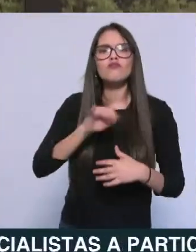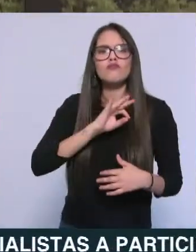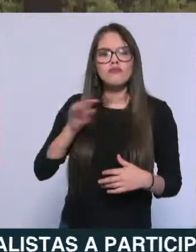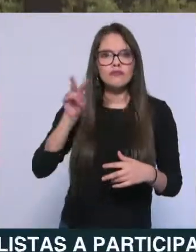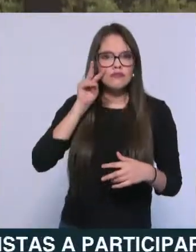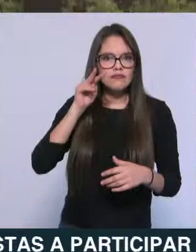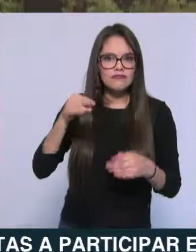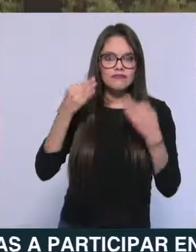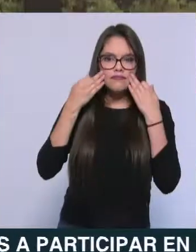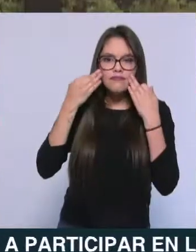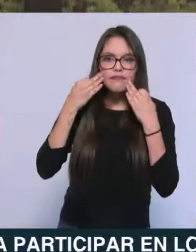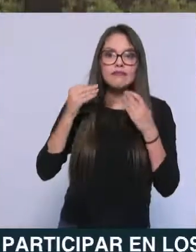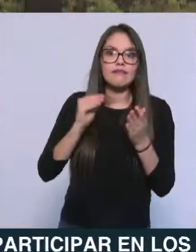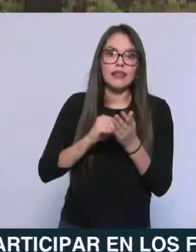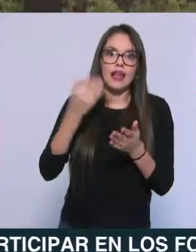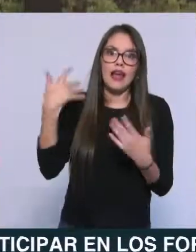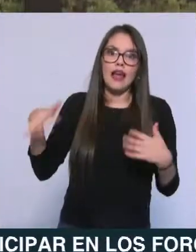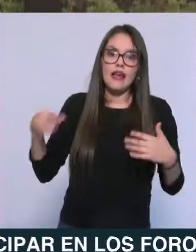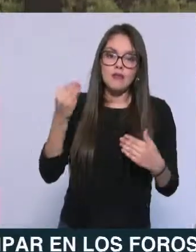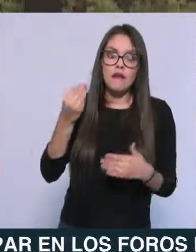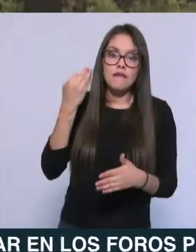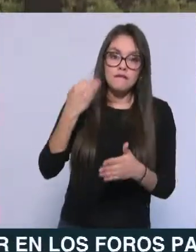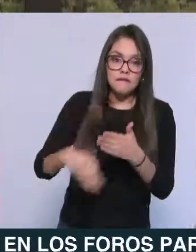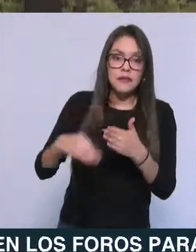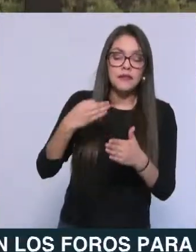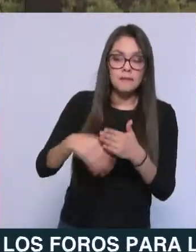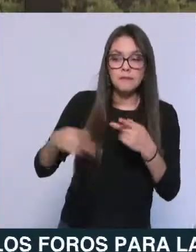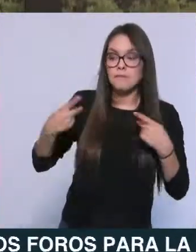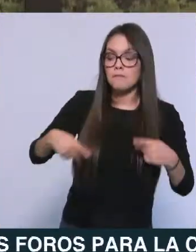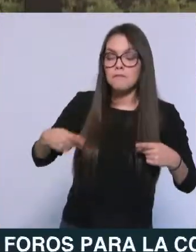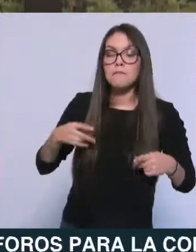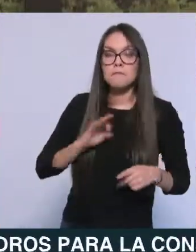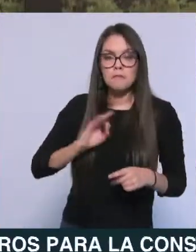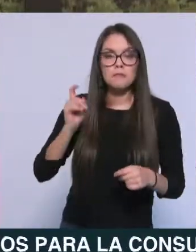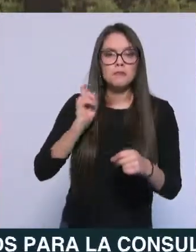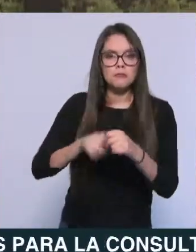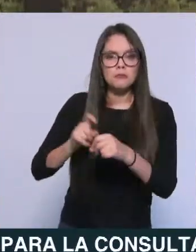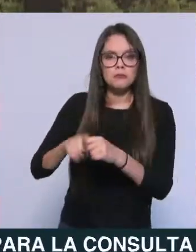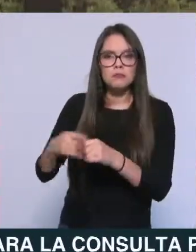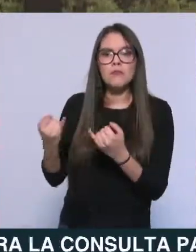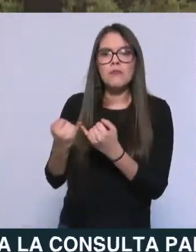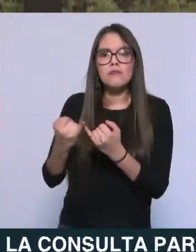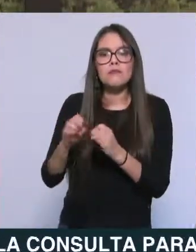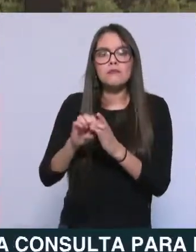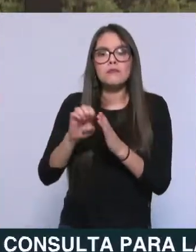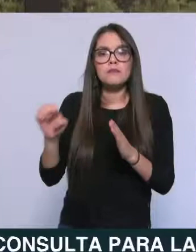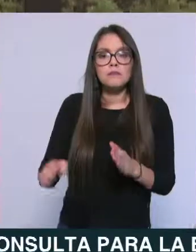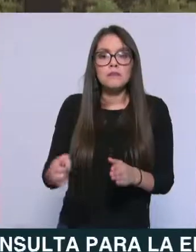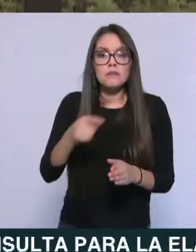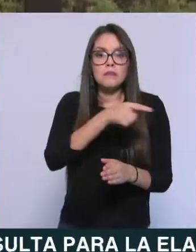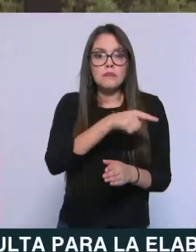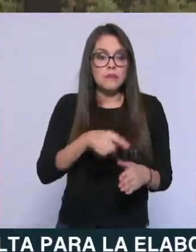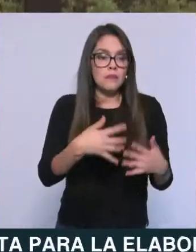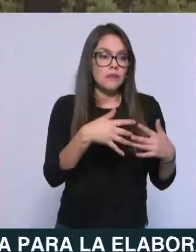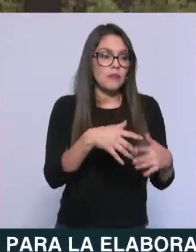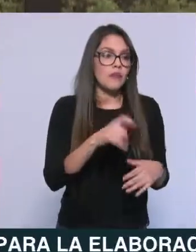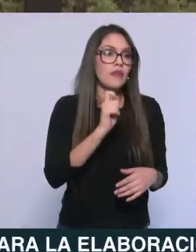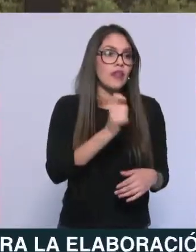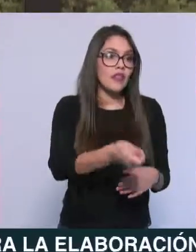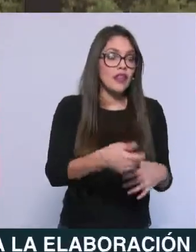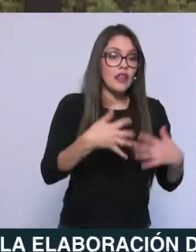una carencia. También es cierto que para nosotros los sueldos que hoy las maquiladoras nos ofrecen ya no